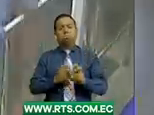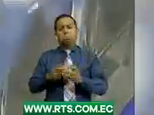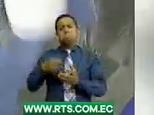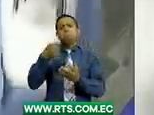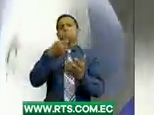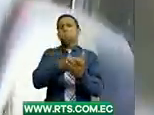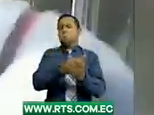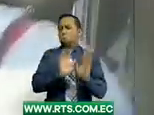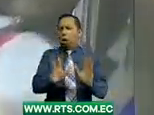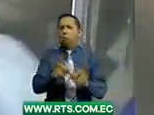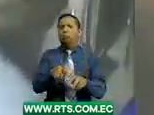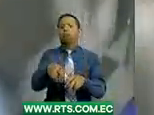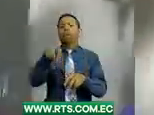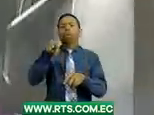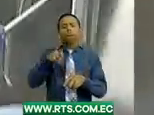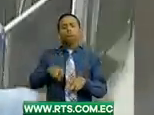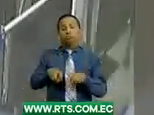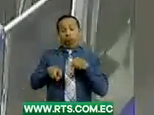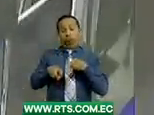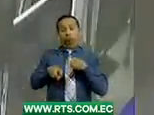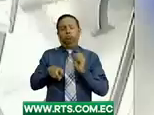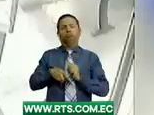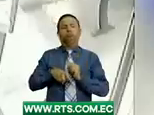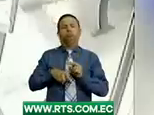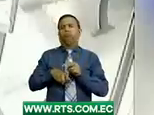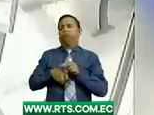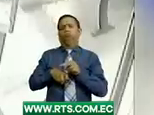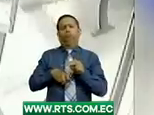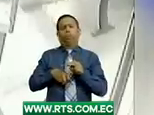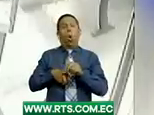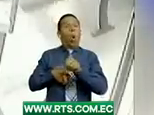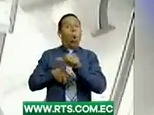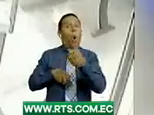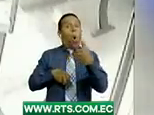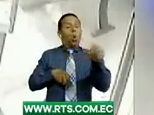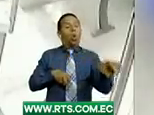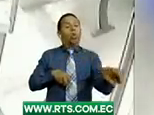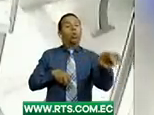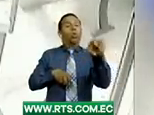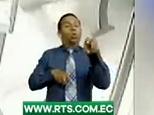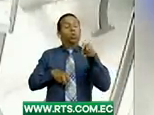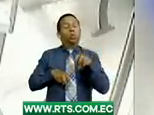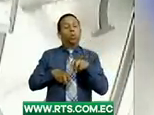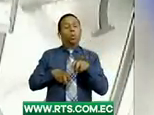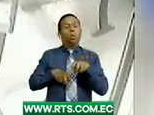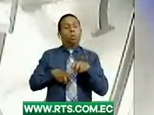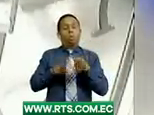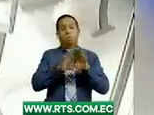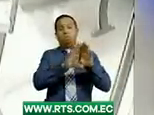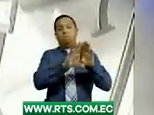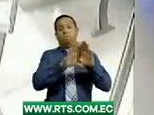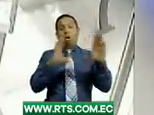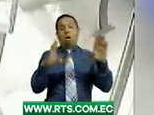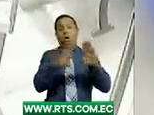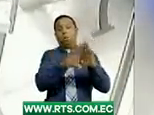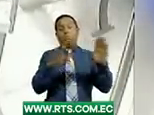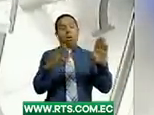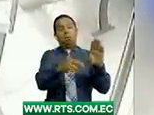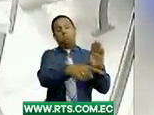Y se sentó en la parte posterior. El segundo pidió que le abrieran la puerta y después se saludara al conductor.